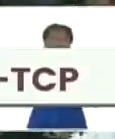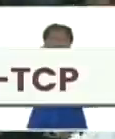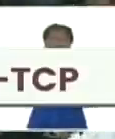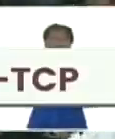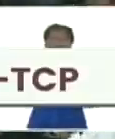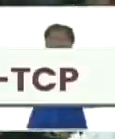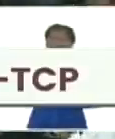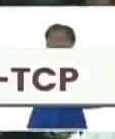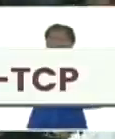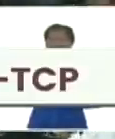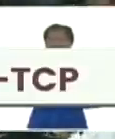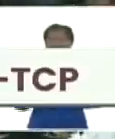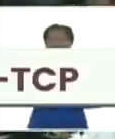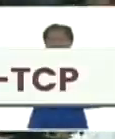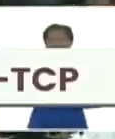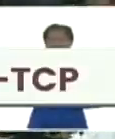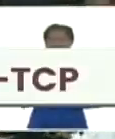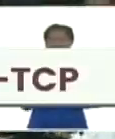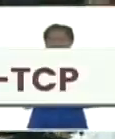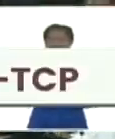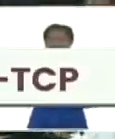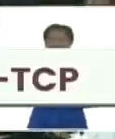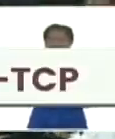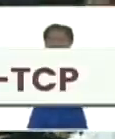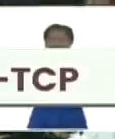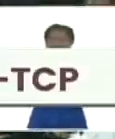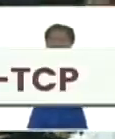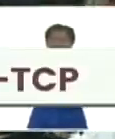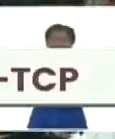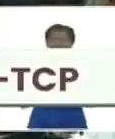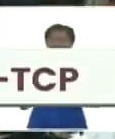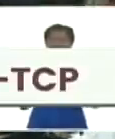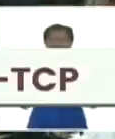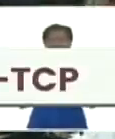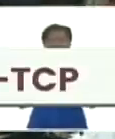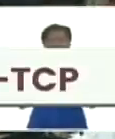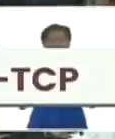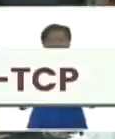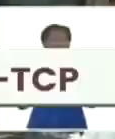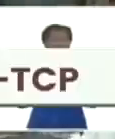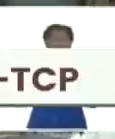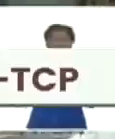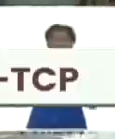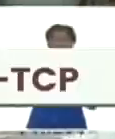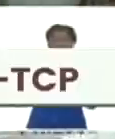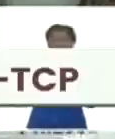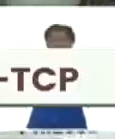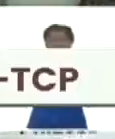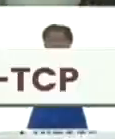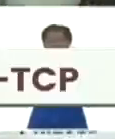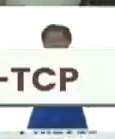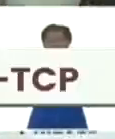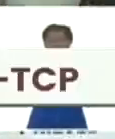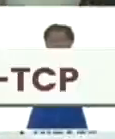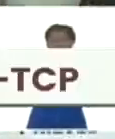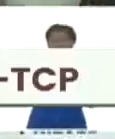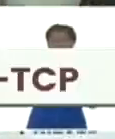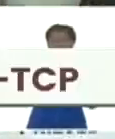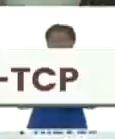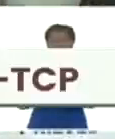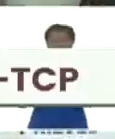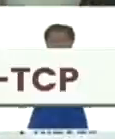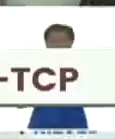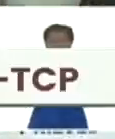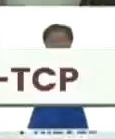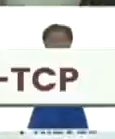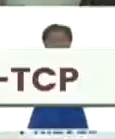sociedad al brindar ayuda con programas que han restaurado la dignidad y una mayor